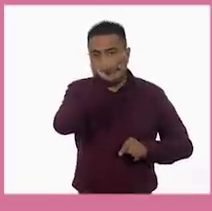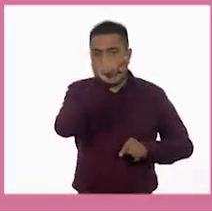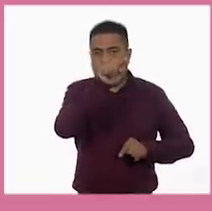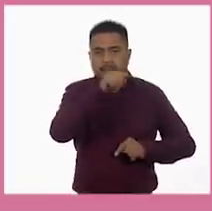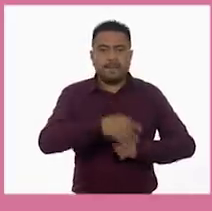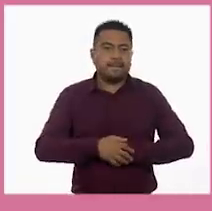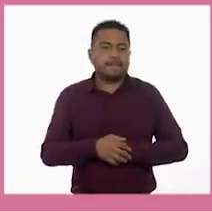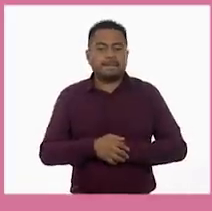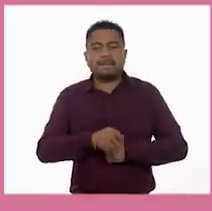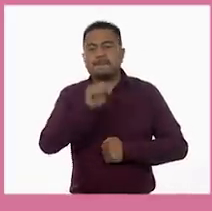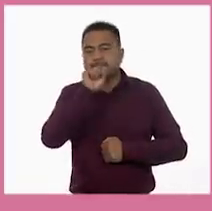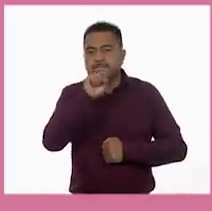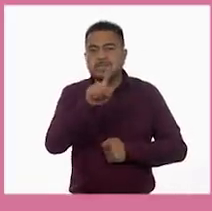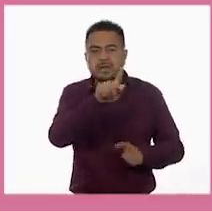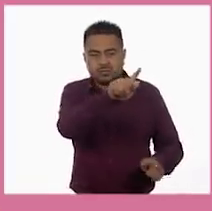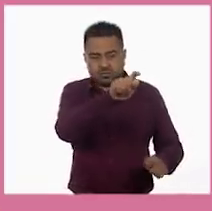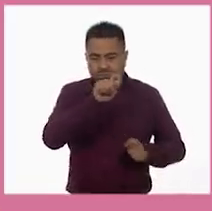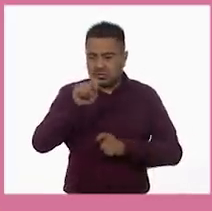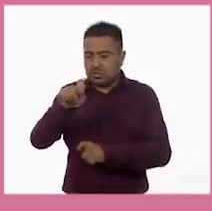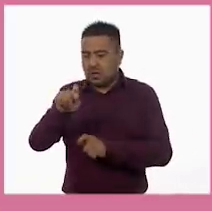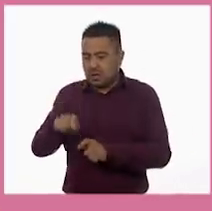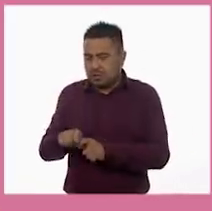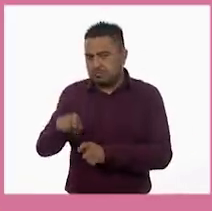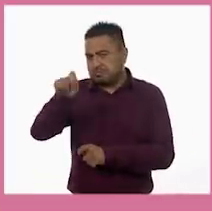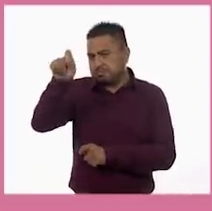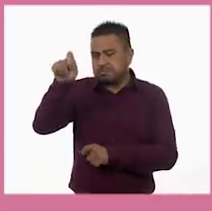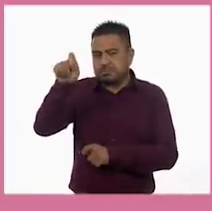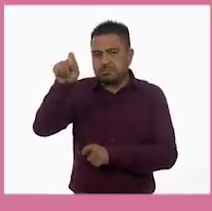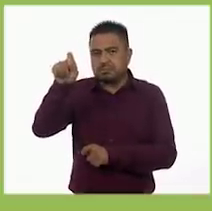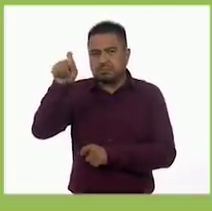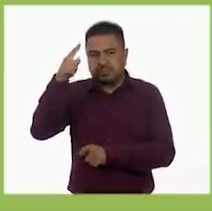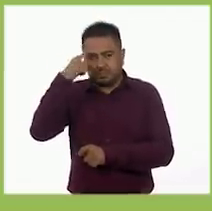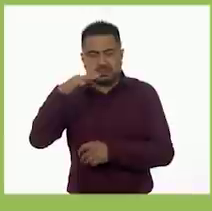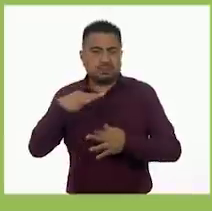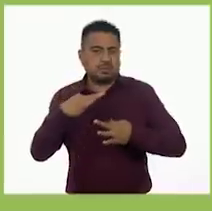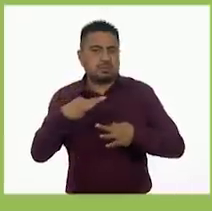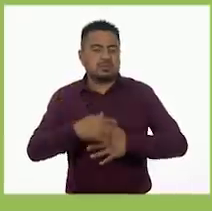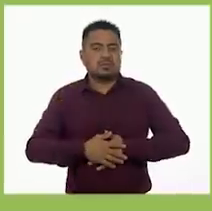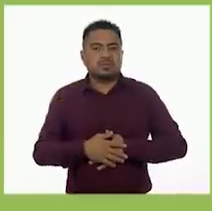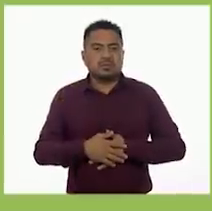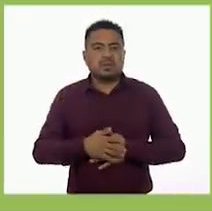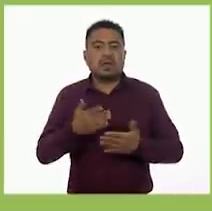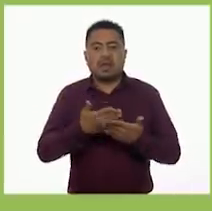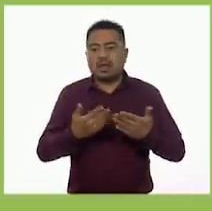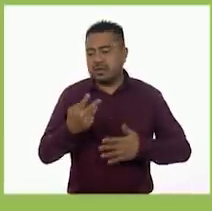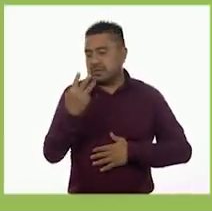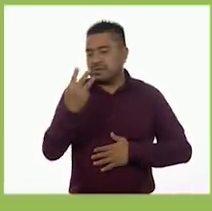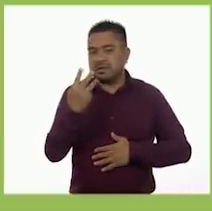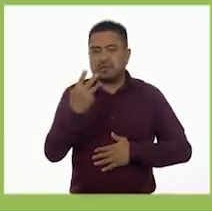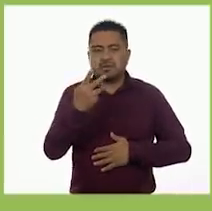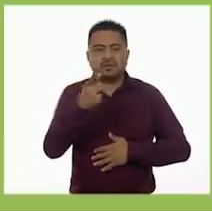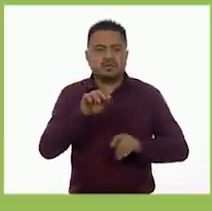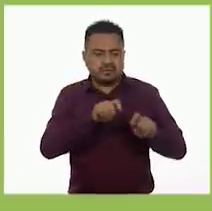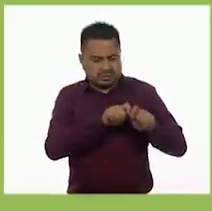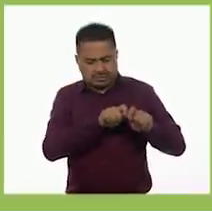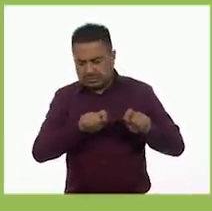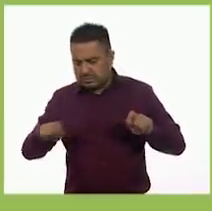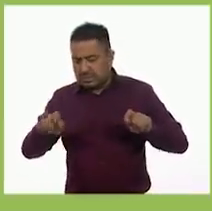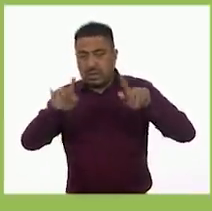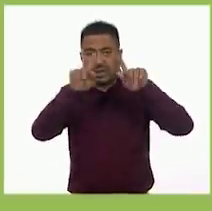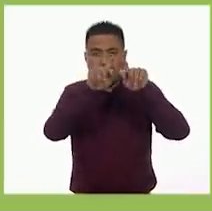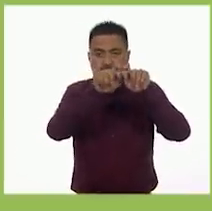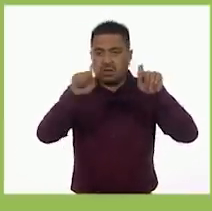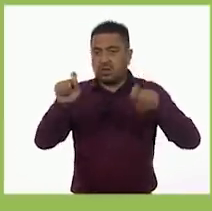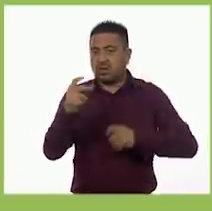arriba. Repite el paso anterior del otro lado de la playera. 3. Traza la línea